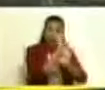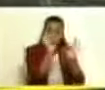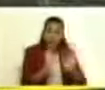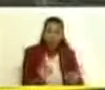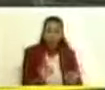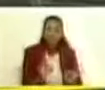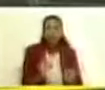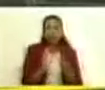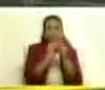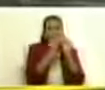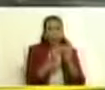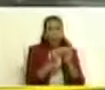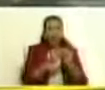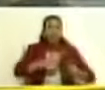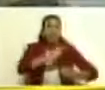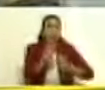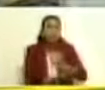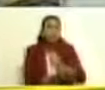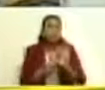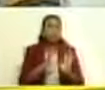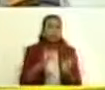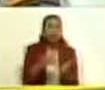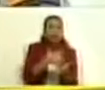hay que ponerle una fuerza.